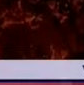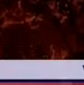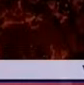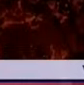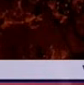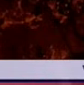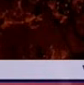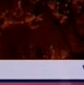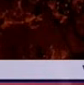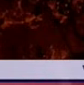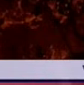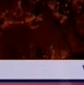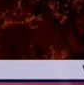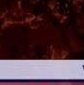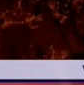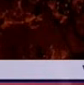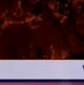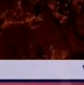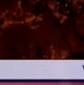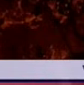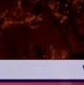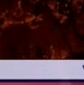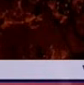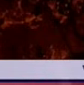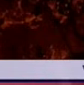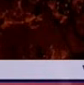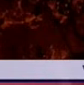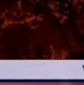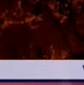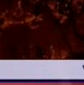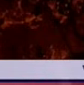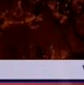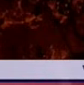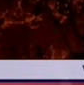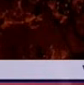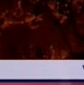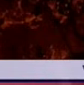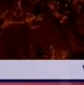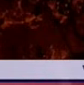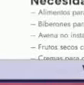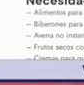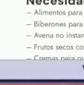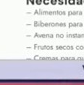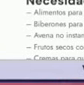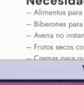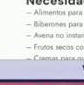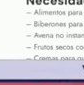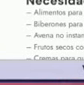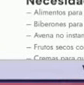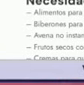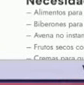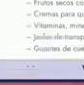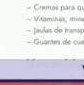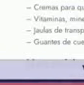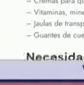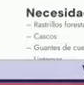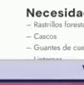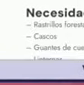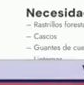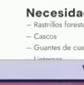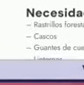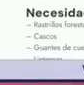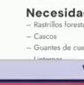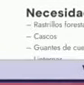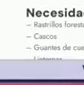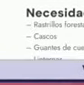la ayuda? La gente de la comunidad, los bomberos que están en la primera línea, y nosotros continuamos aportando. Y claro que agradecemos a